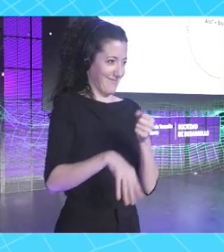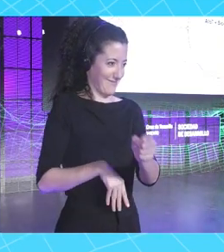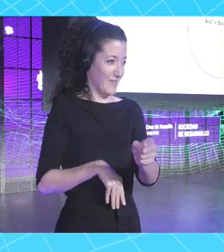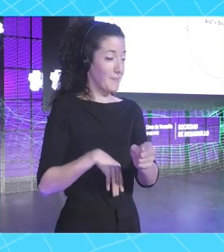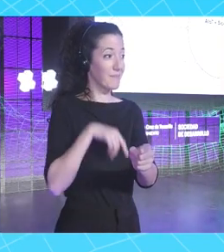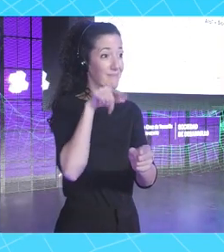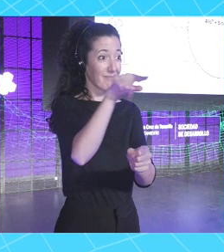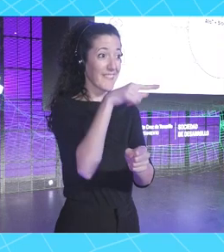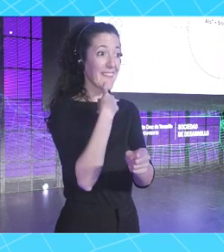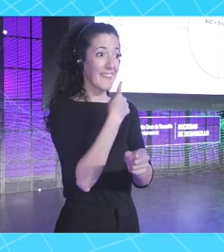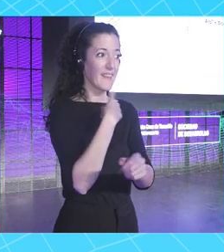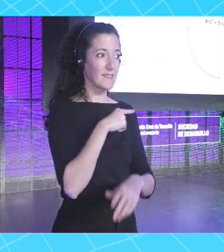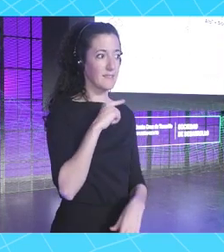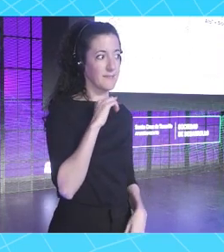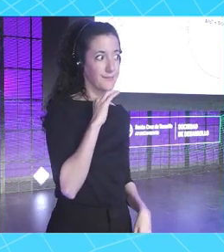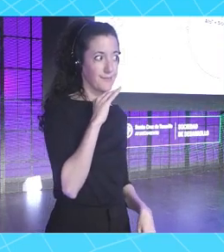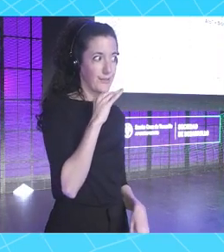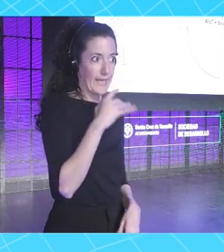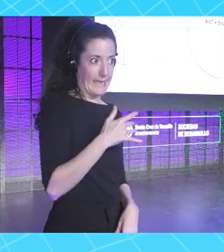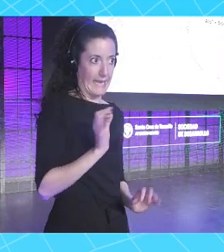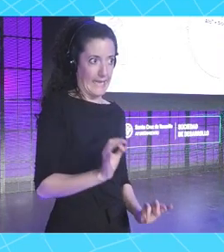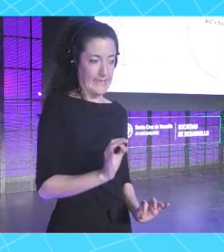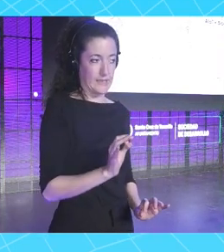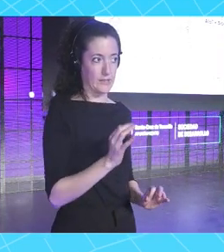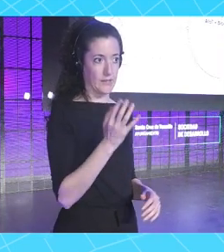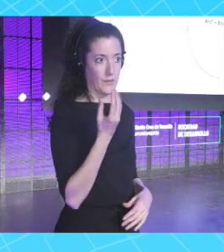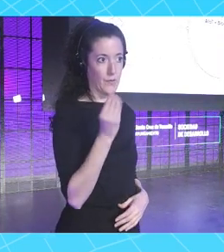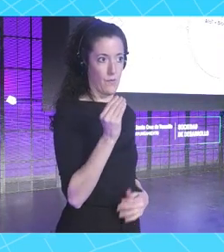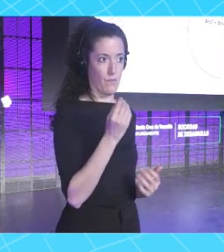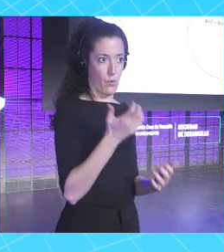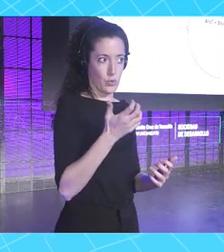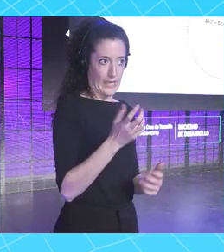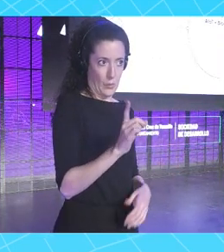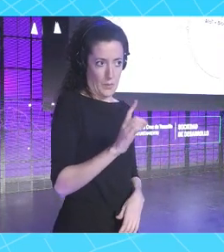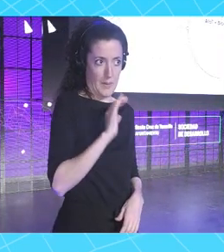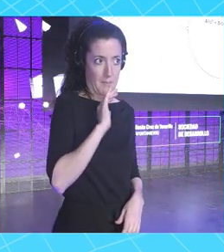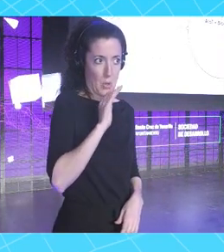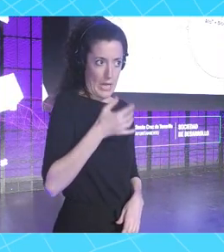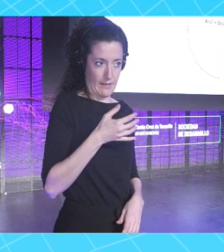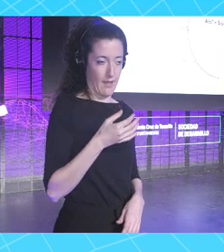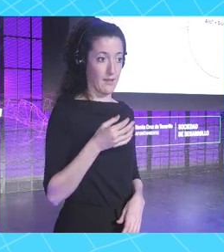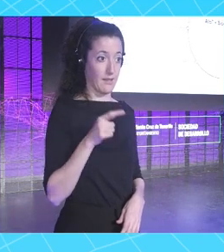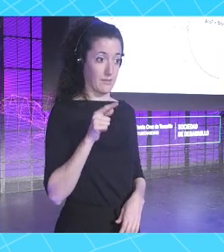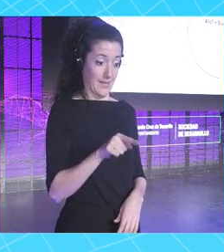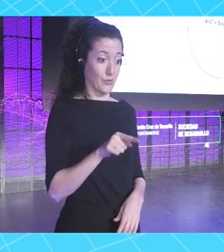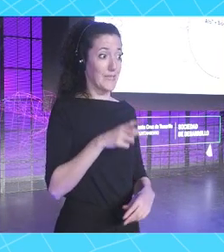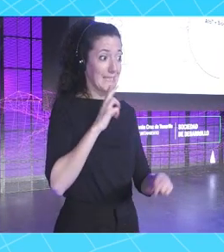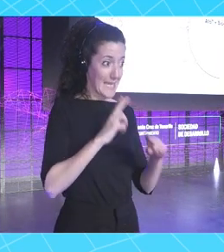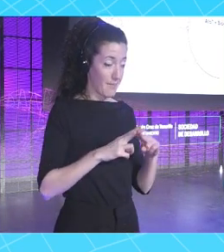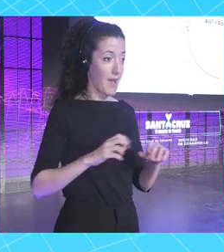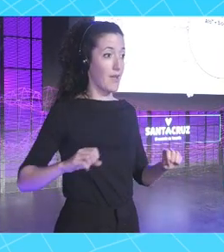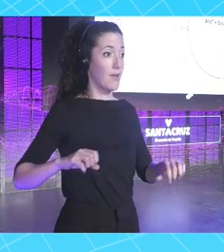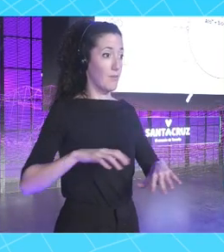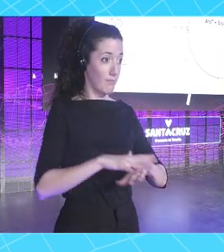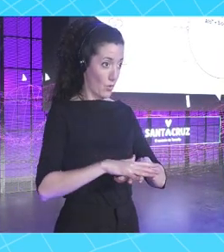dicen es que yo no estoy contenta es que no es fucsia es Violeta Pues no va a venir a modificarlo vale Bueno pues eso es blockchain